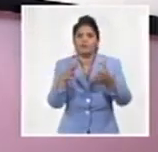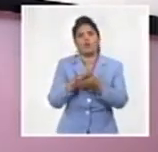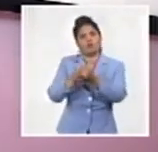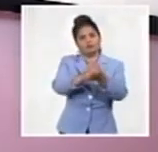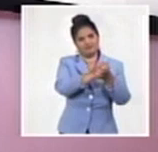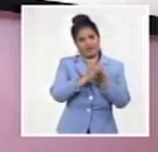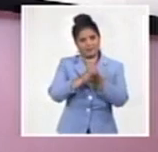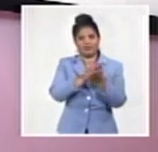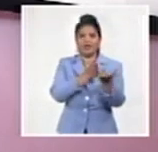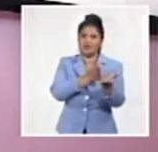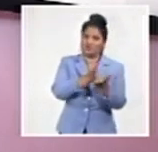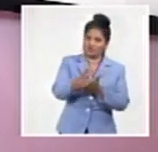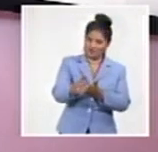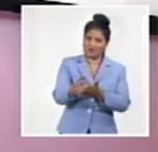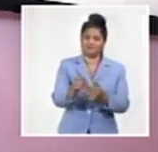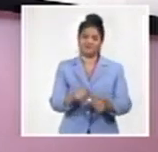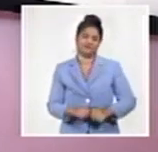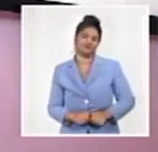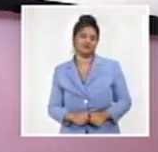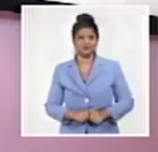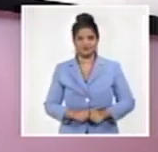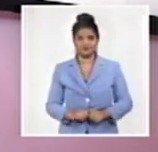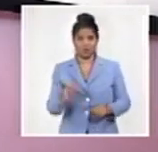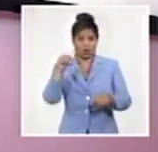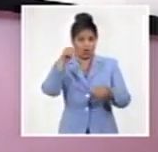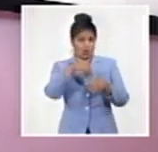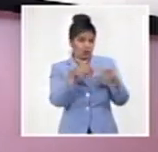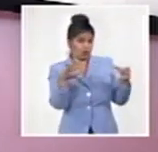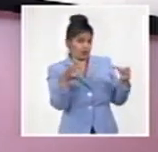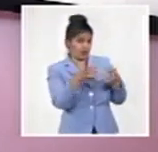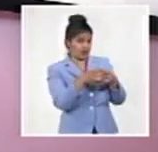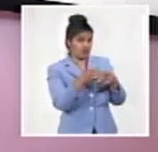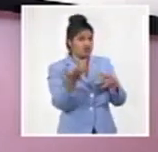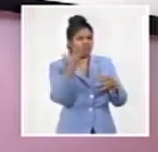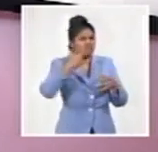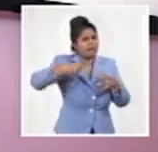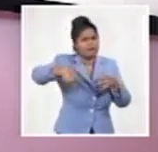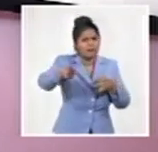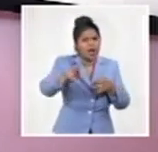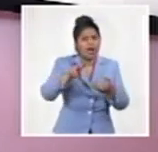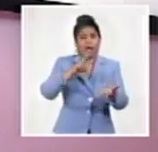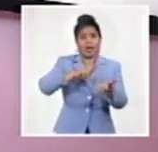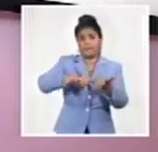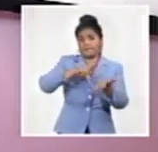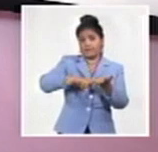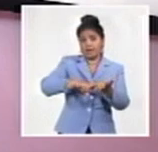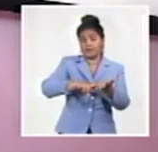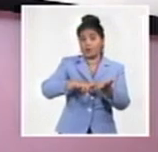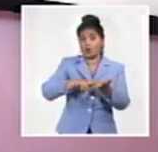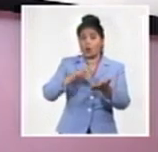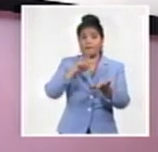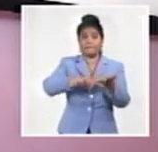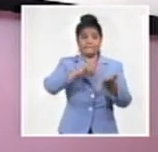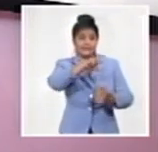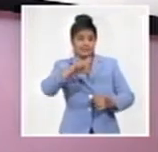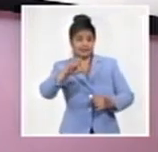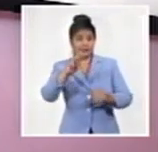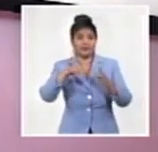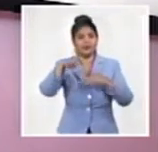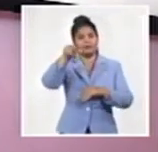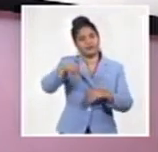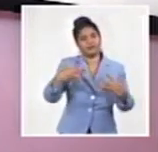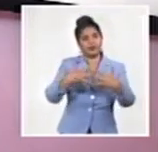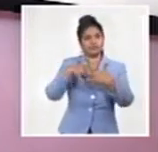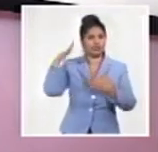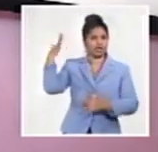nos merecemos. La delegación cubana está integrada además por el miembro del Buró Político y ministro de Relaciones Exteriores, Bruno Rodríguez